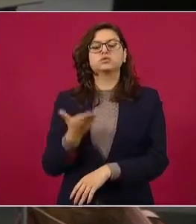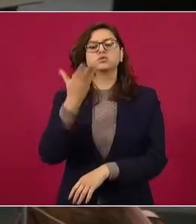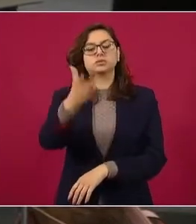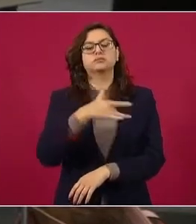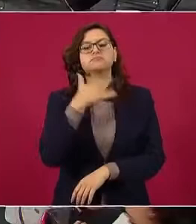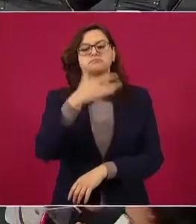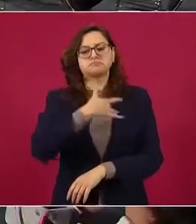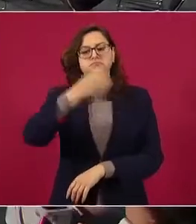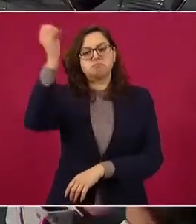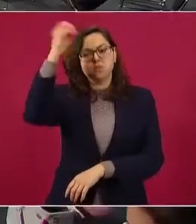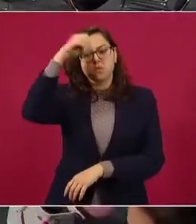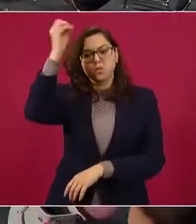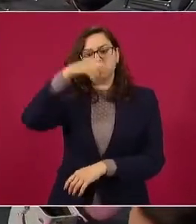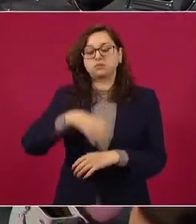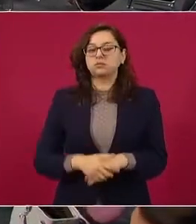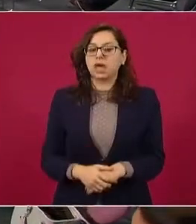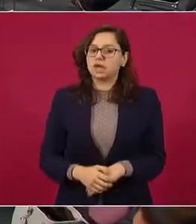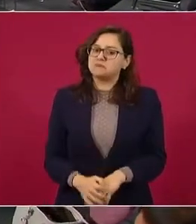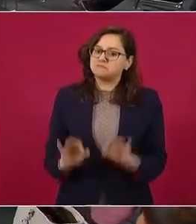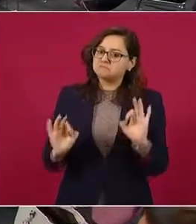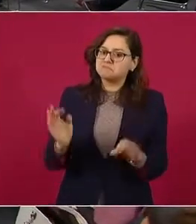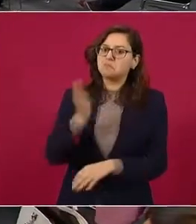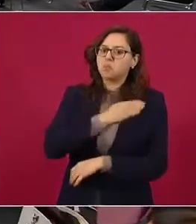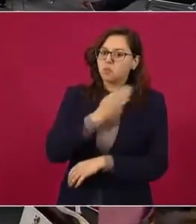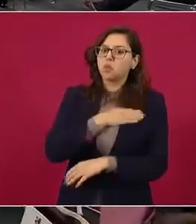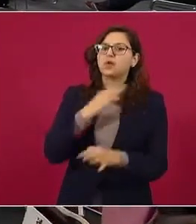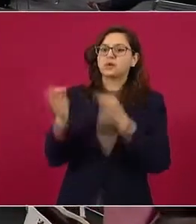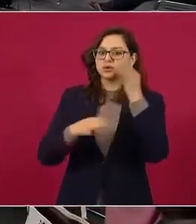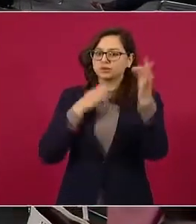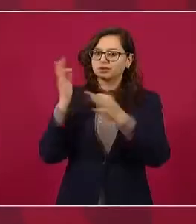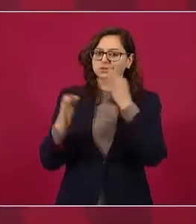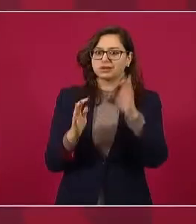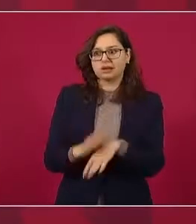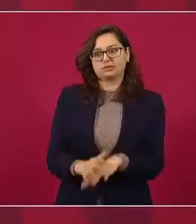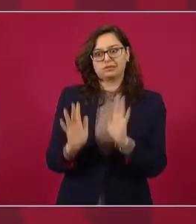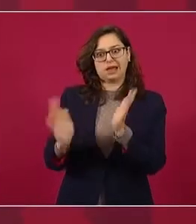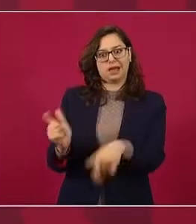presidente. Muchísimas gracias. Pues qué bueno. Se están tardando